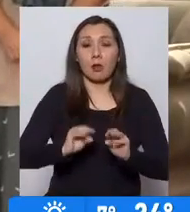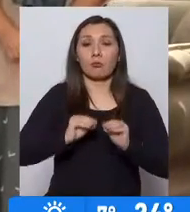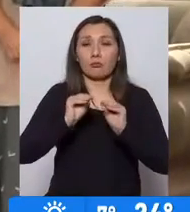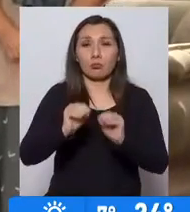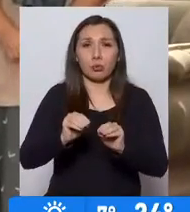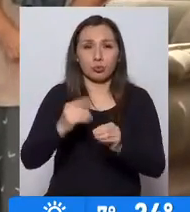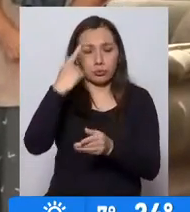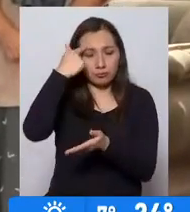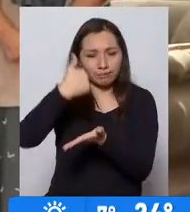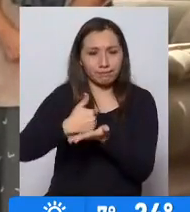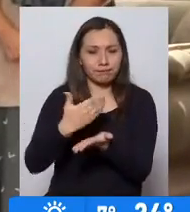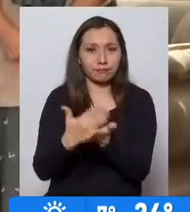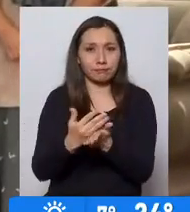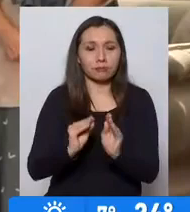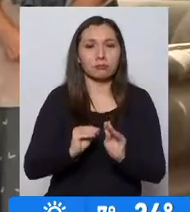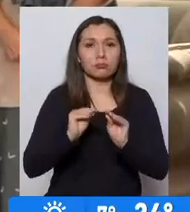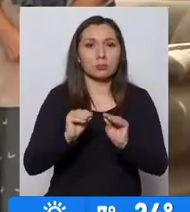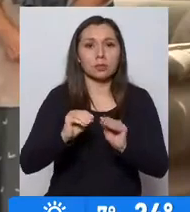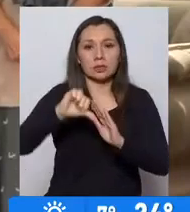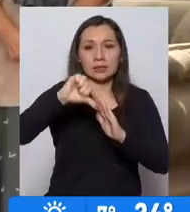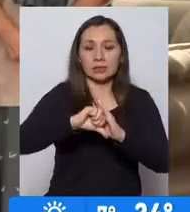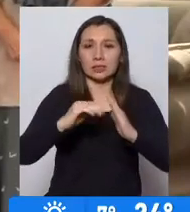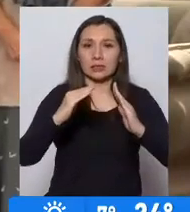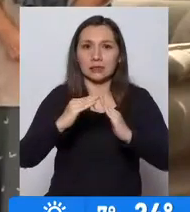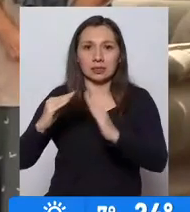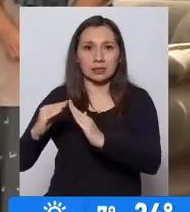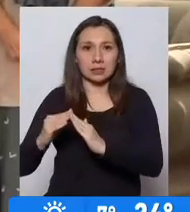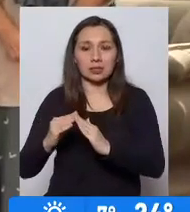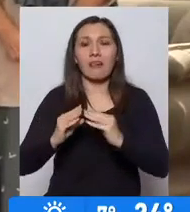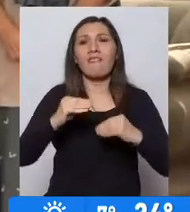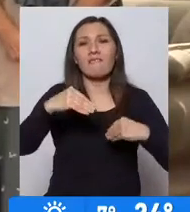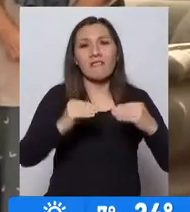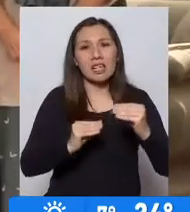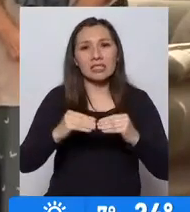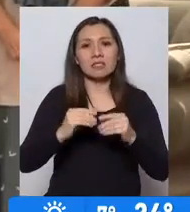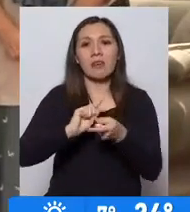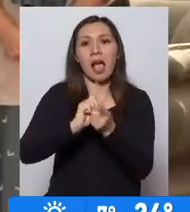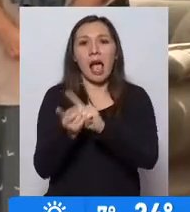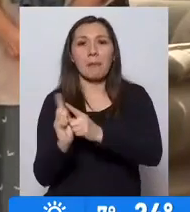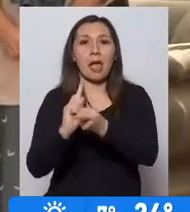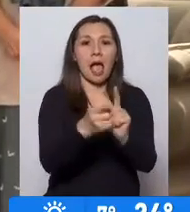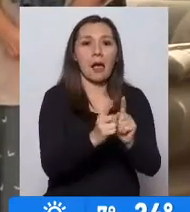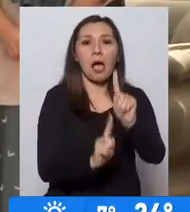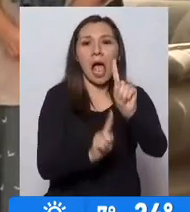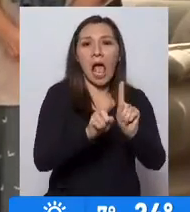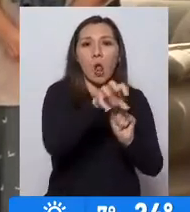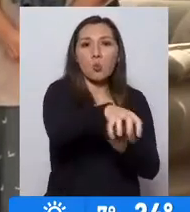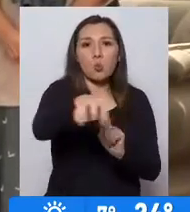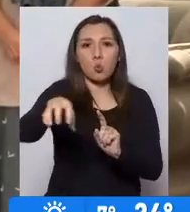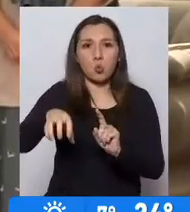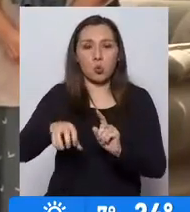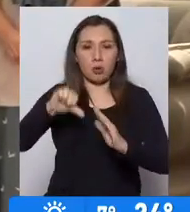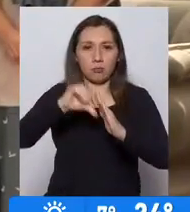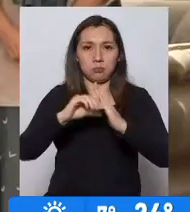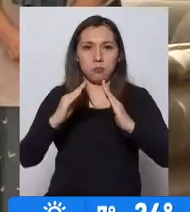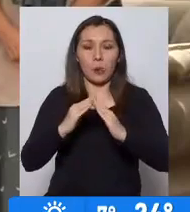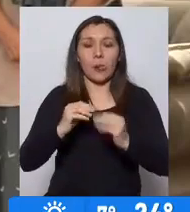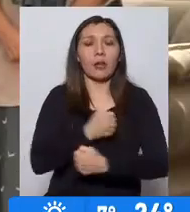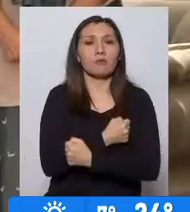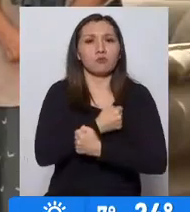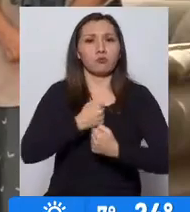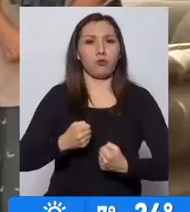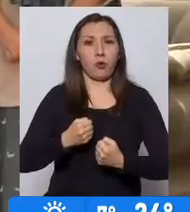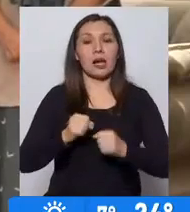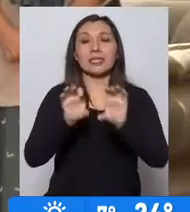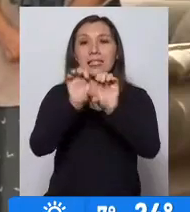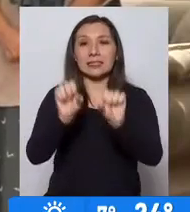Establecimos una estrategia de cuarentenas flexibles, dinámicas, focalizadas. Fortalecimos